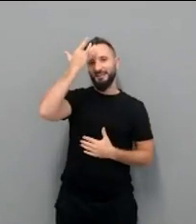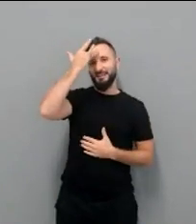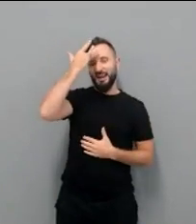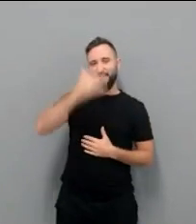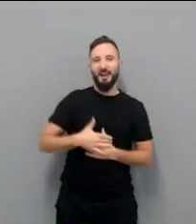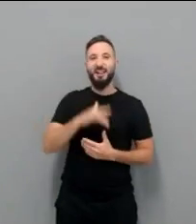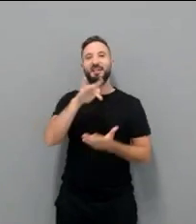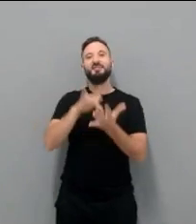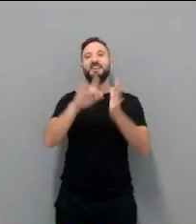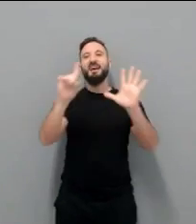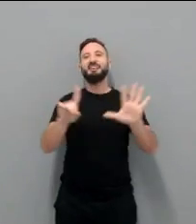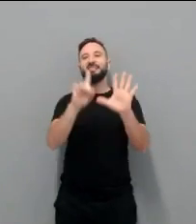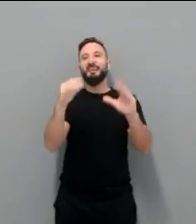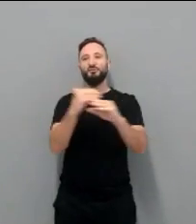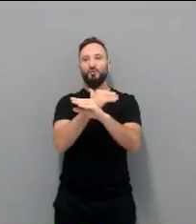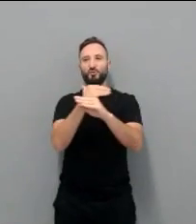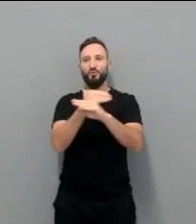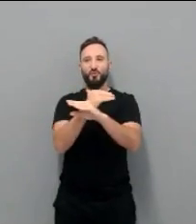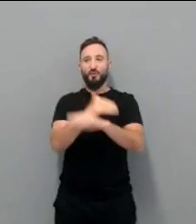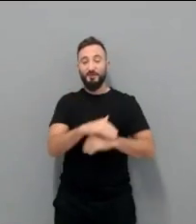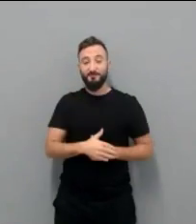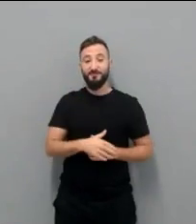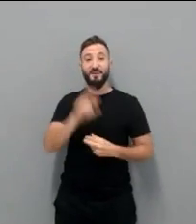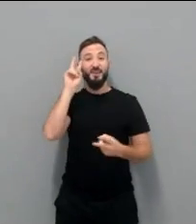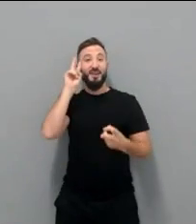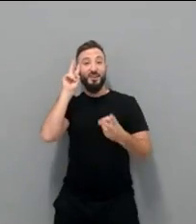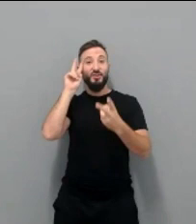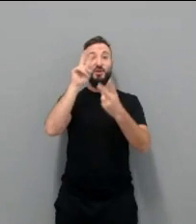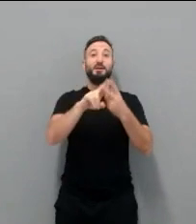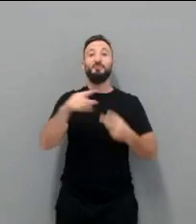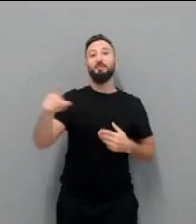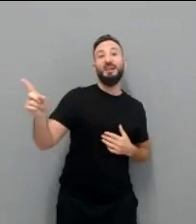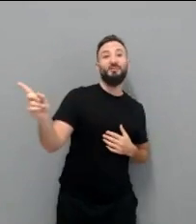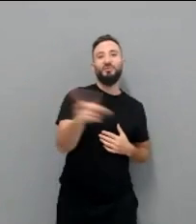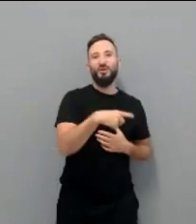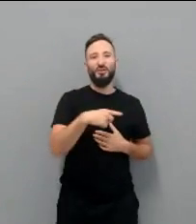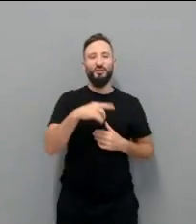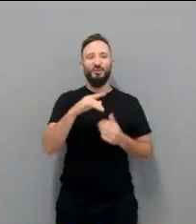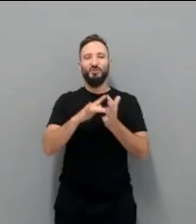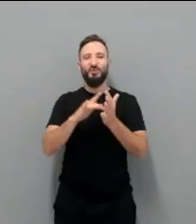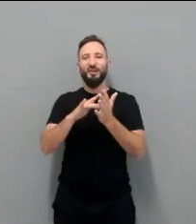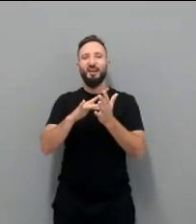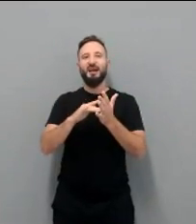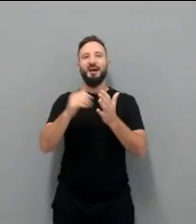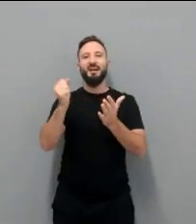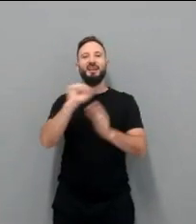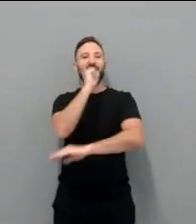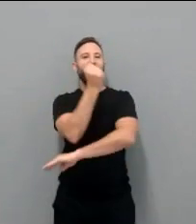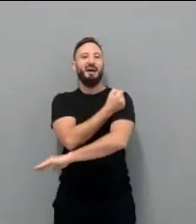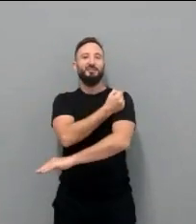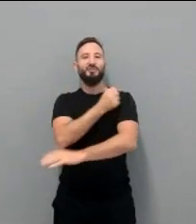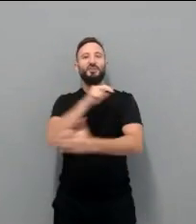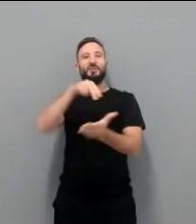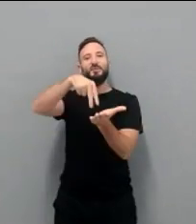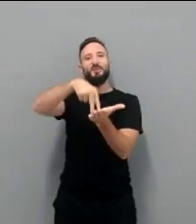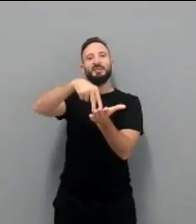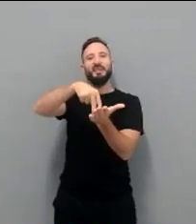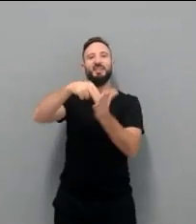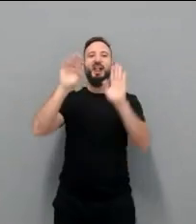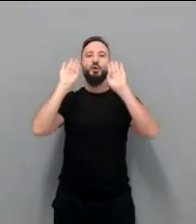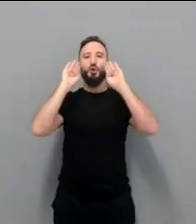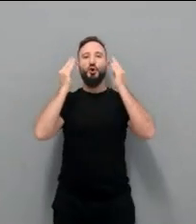6 de octubre. Y que nos vemos a todos que nos hayáis inscrito en el acto presencial del congreso del